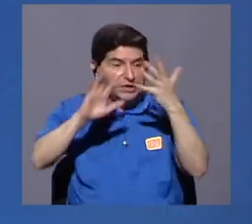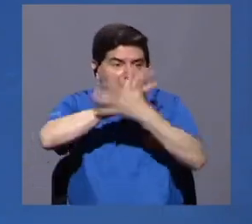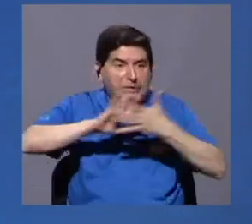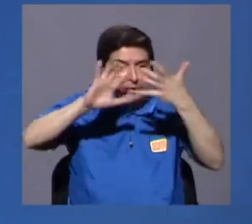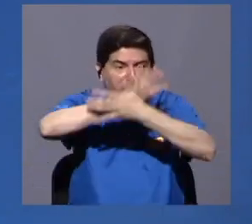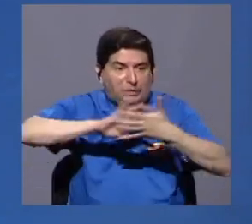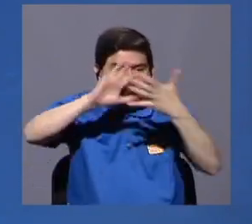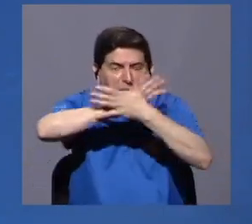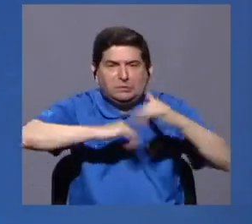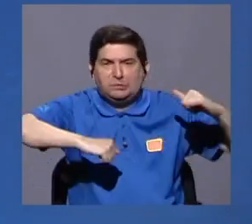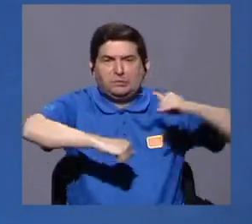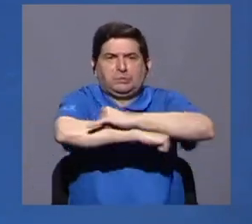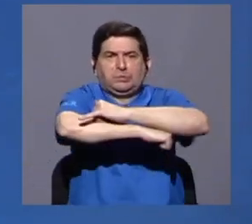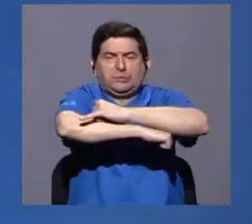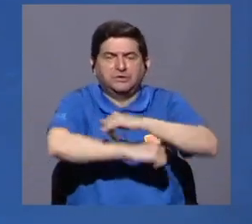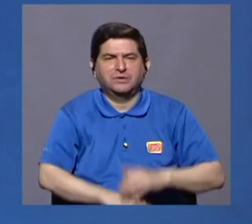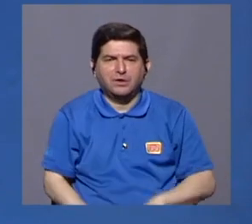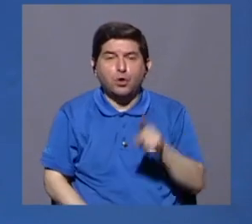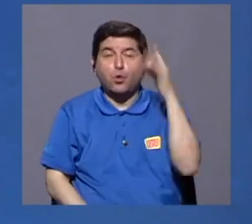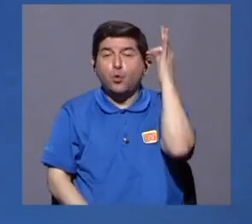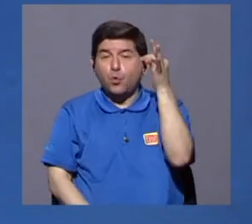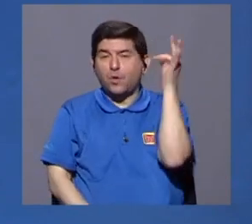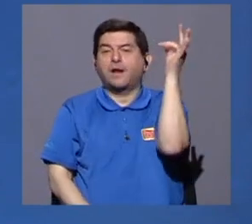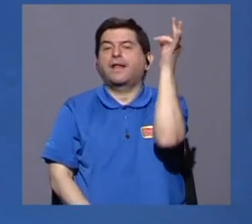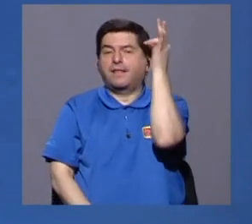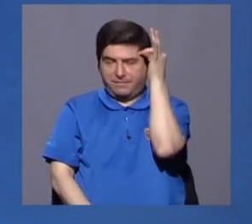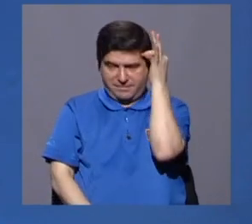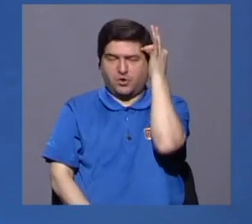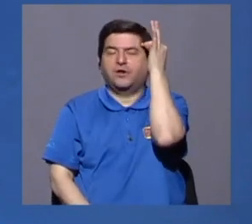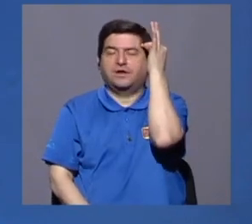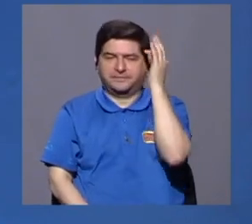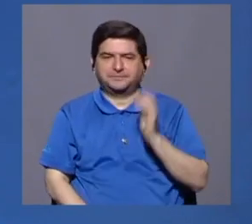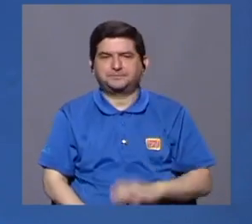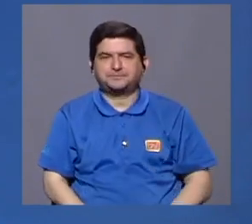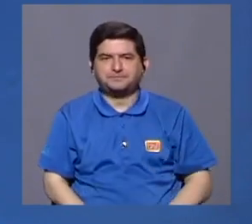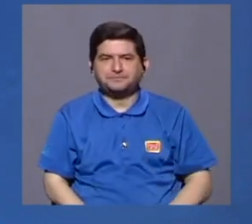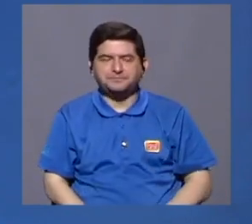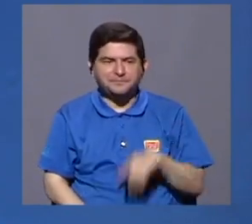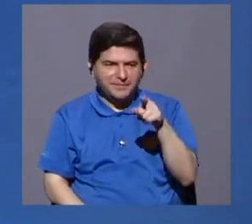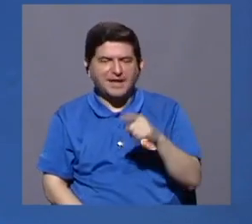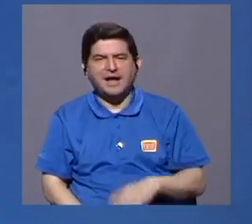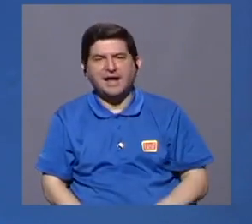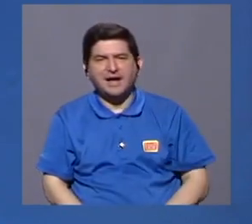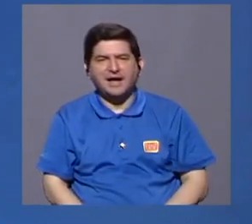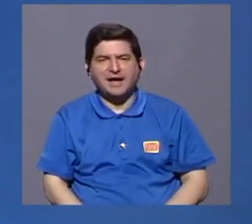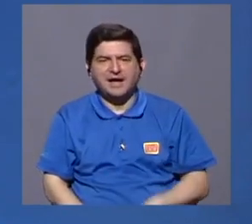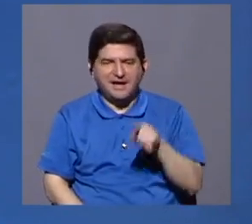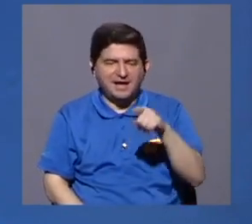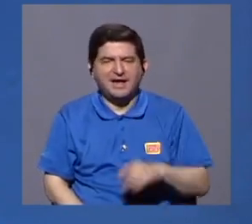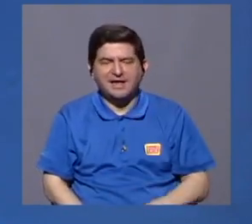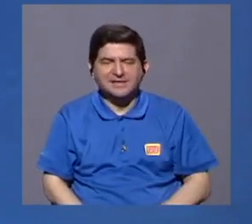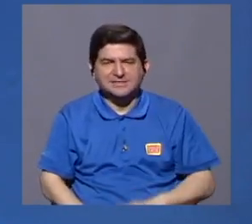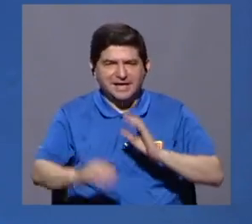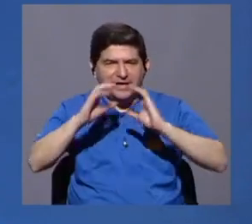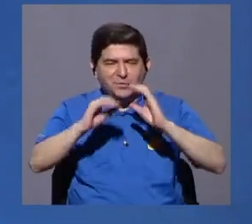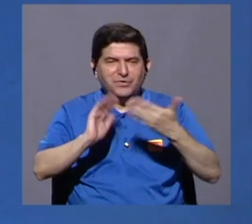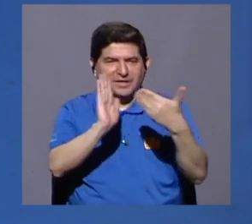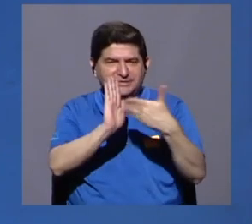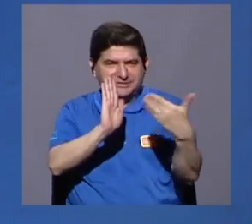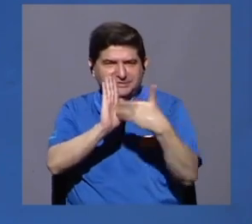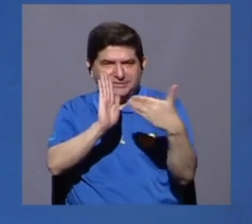aeropuerto era entonces una de las teorías es precisamente que este se trata pues esa señal rueda con